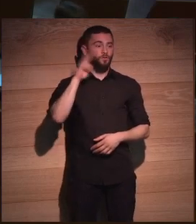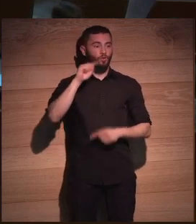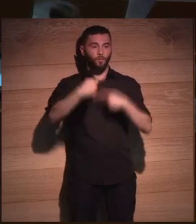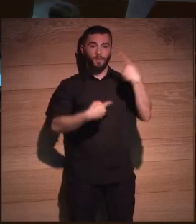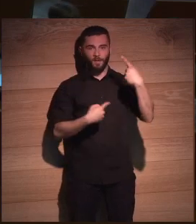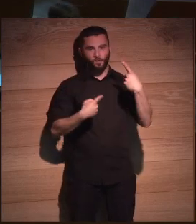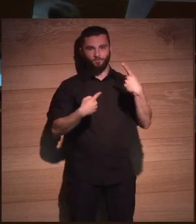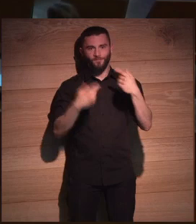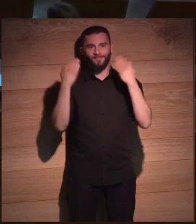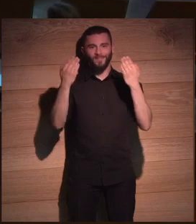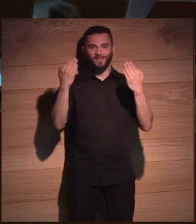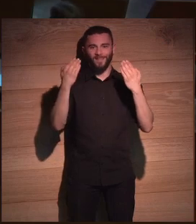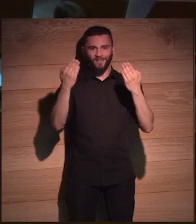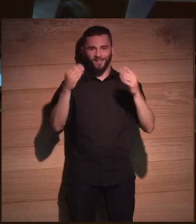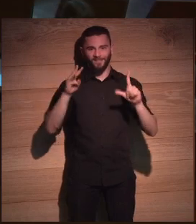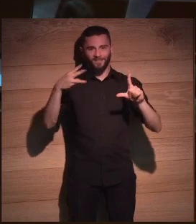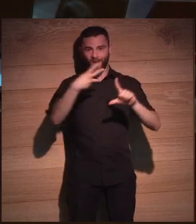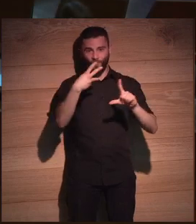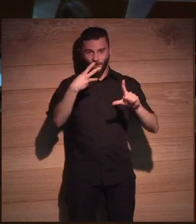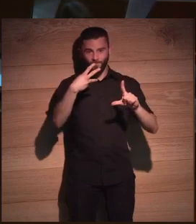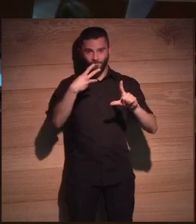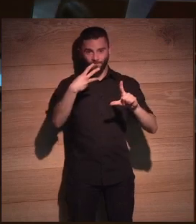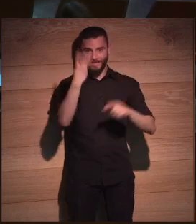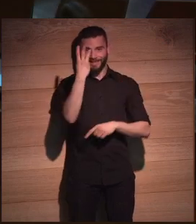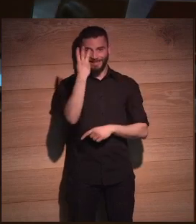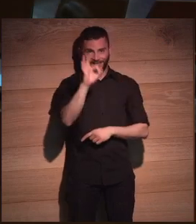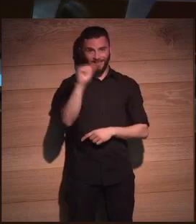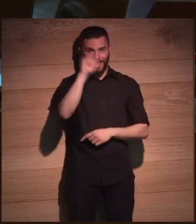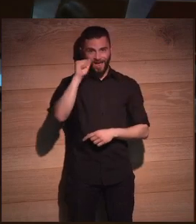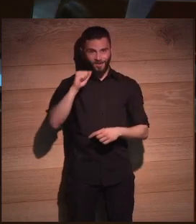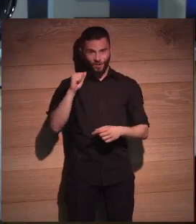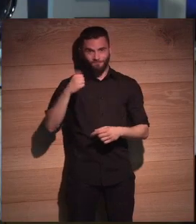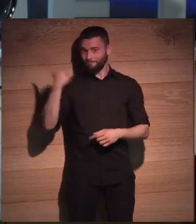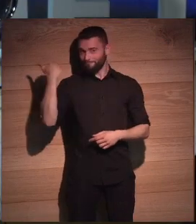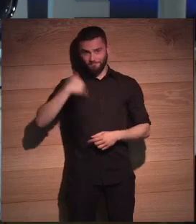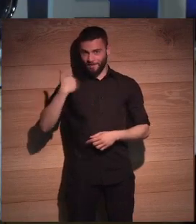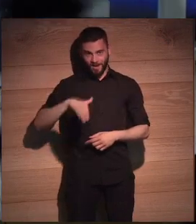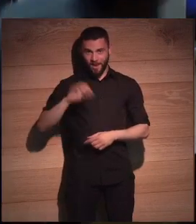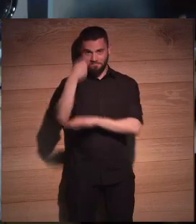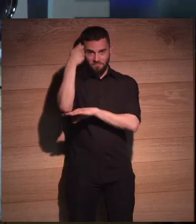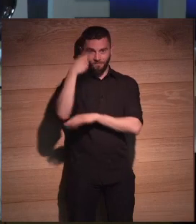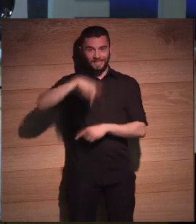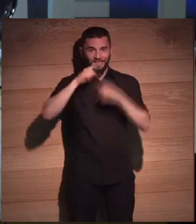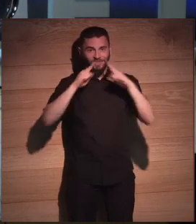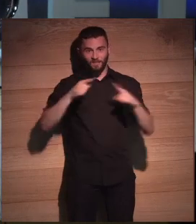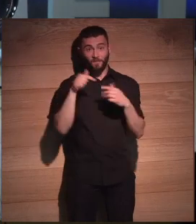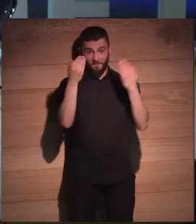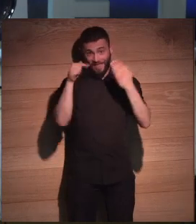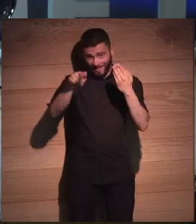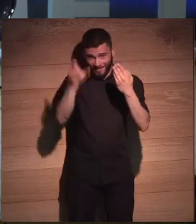primero, felicidades. La web ha cumplido ya 30 años. Gracias. Este año, felicidades a